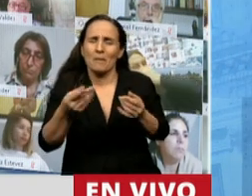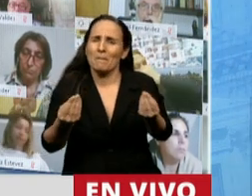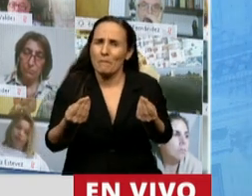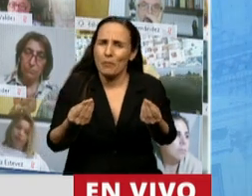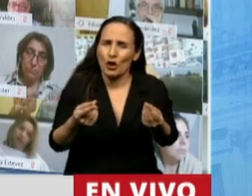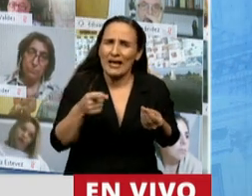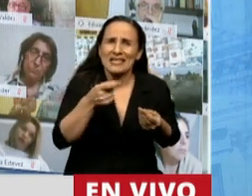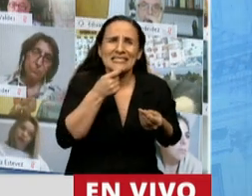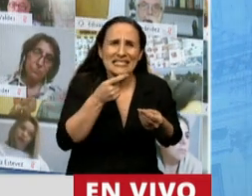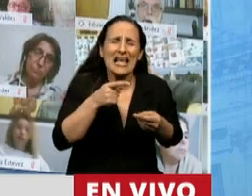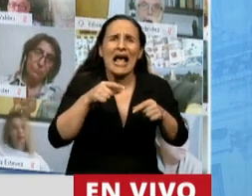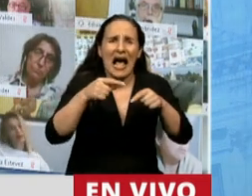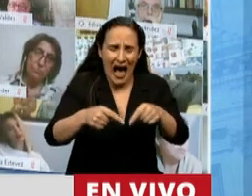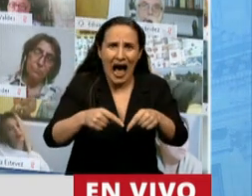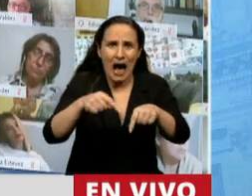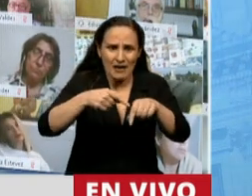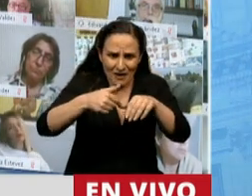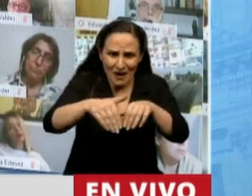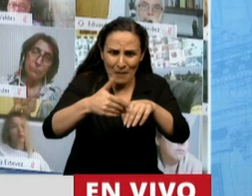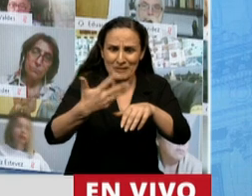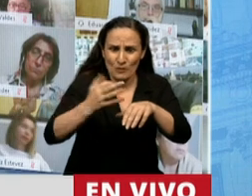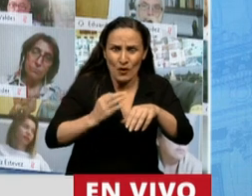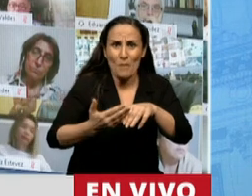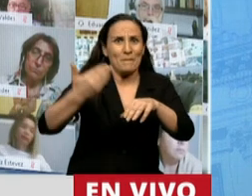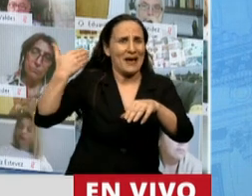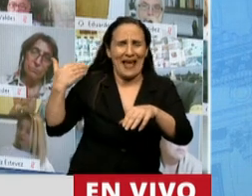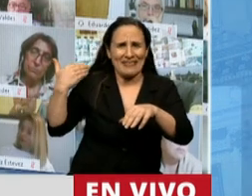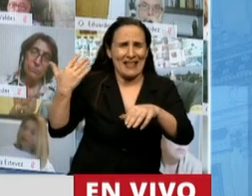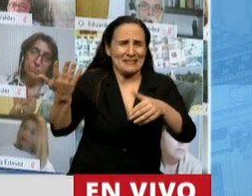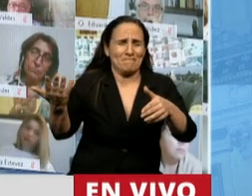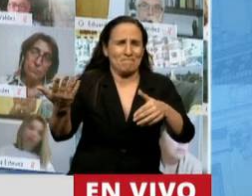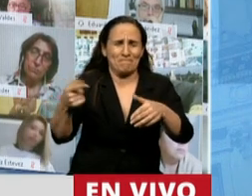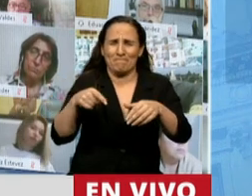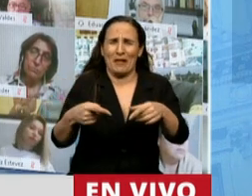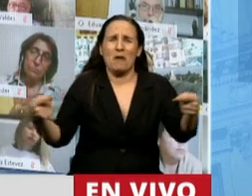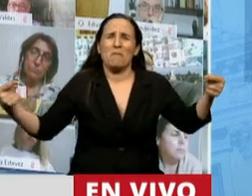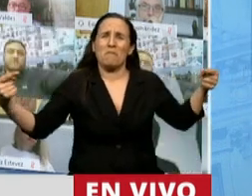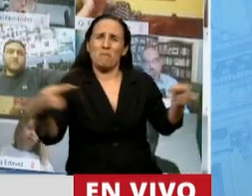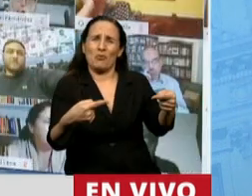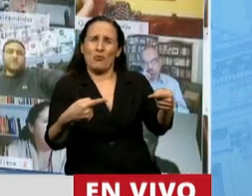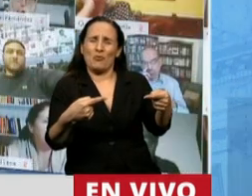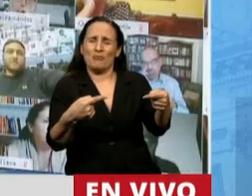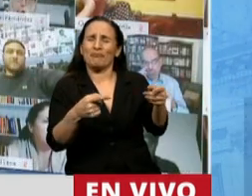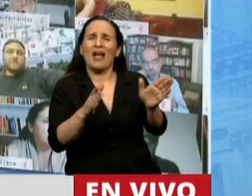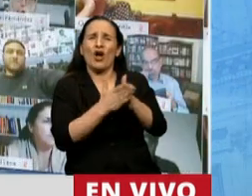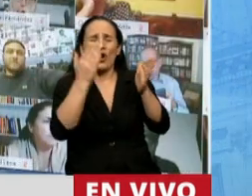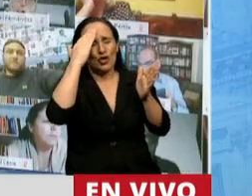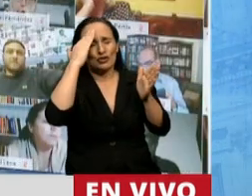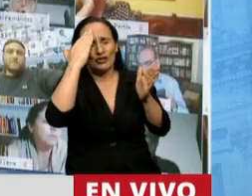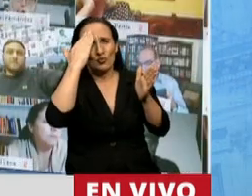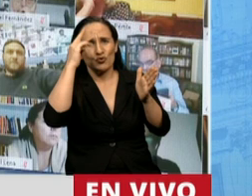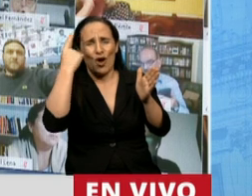amos incurriendo en una norma que sería fácilmente atacable en su constitucionalidad